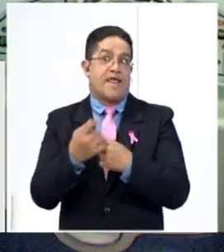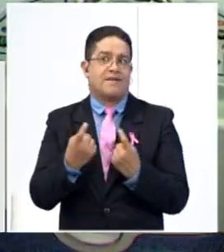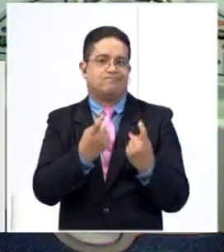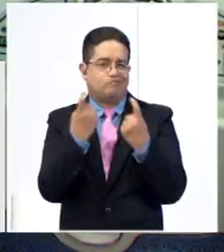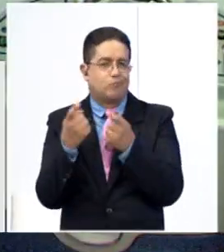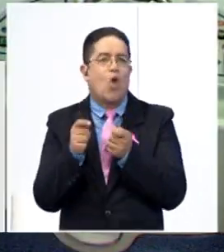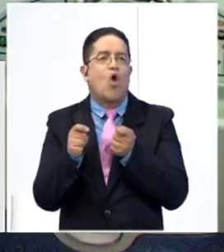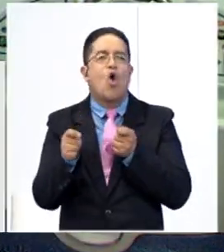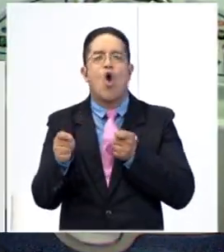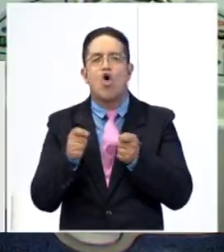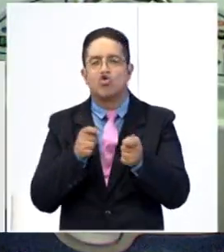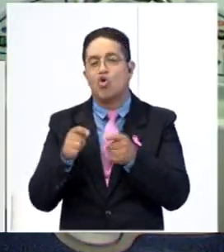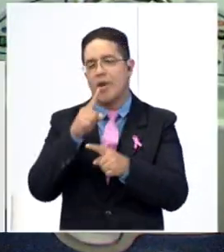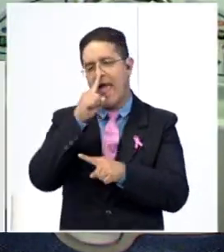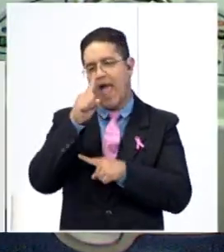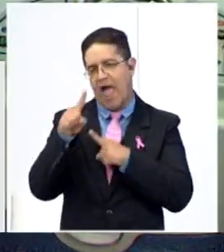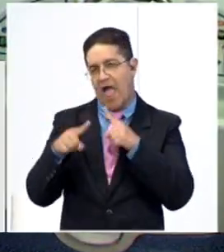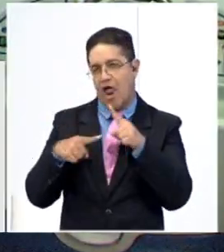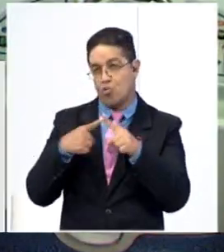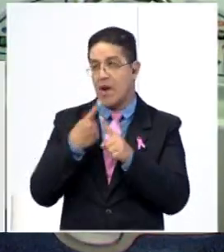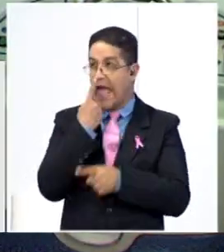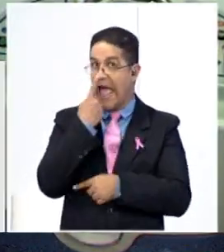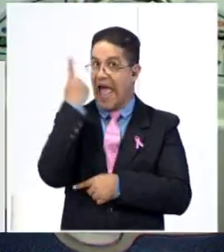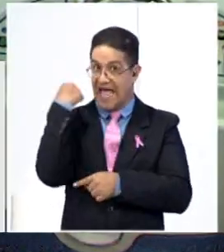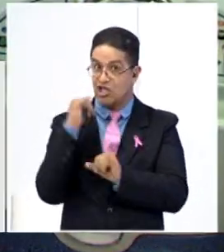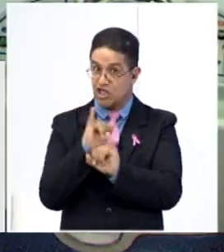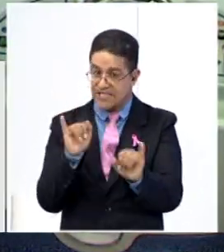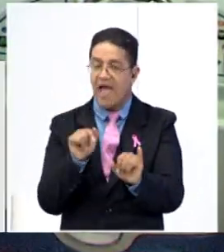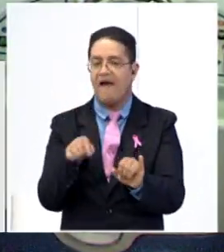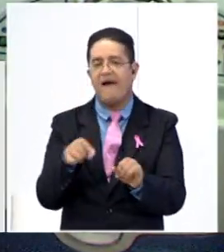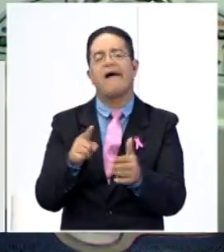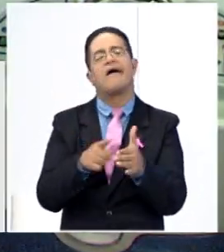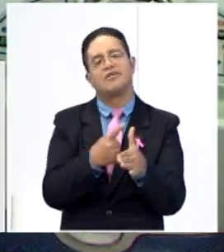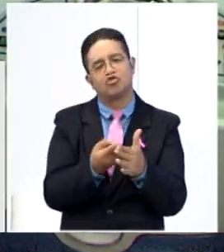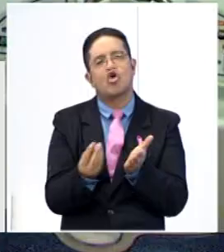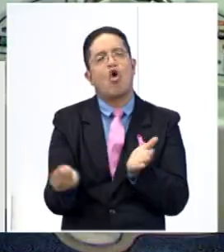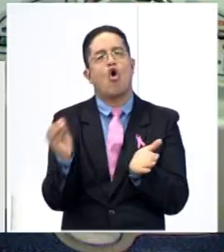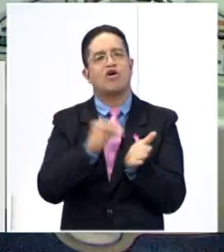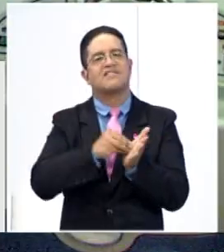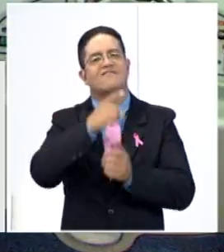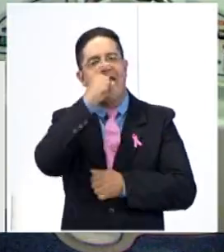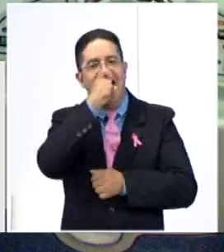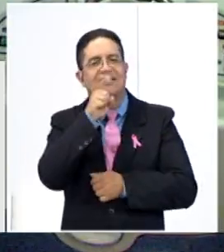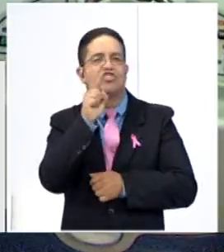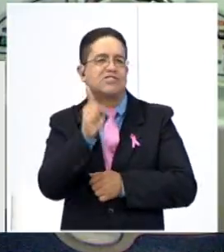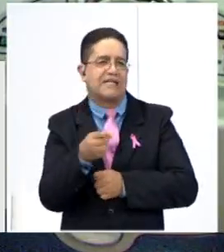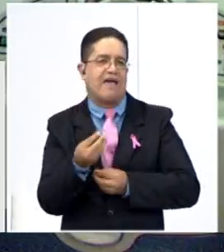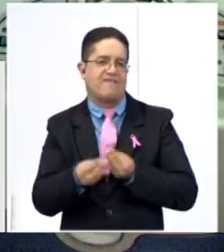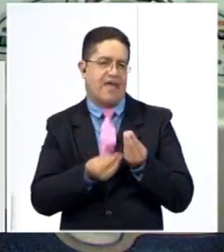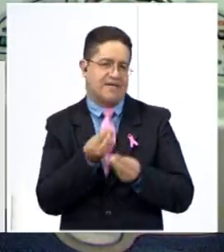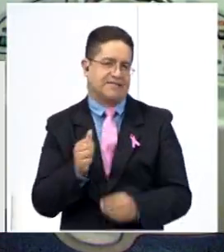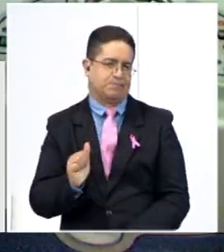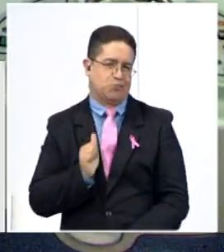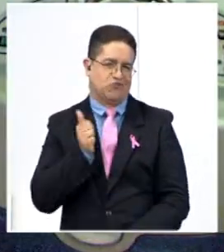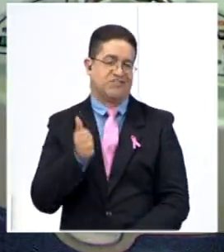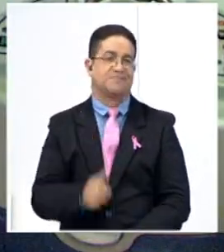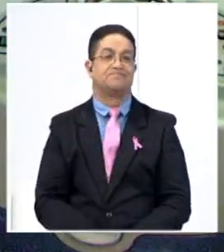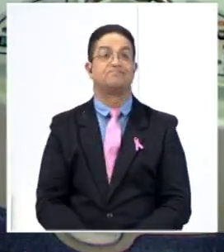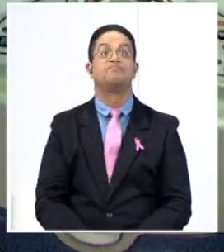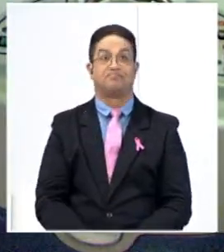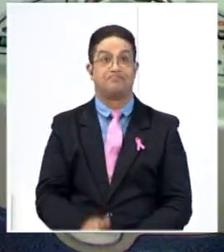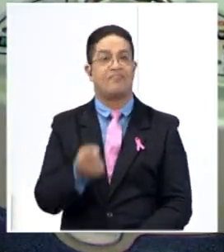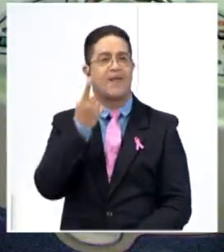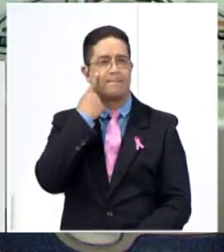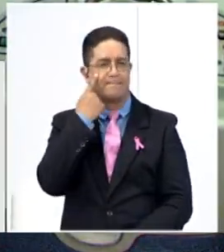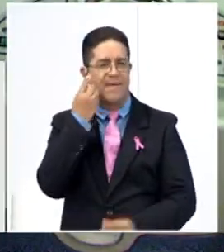Ella viene por su estudio anual control, se lo realizó el año pasado y ya a estas alturas le toca y vamos a aprovechar la oportunidad. Por supuesto, entonces vemos entonces